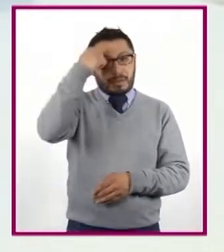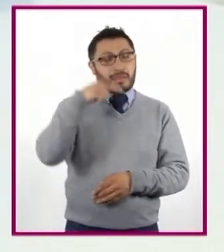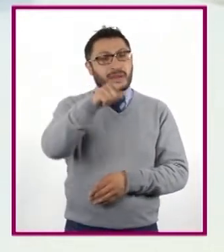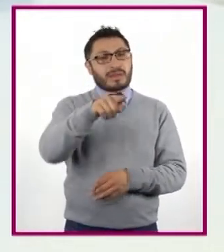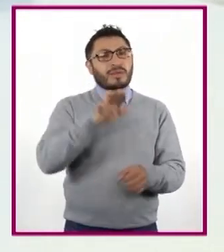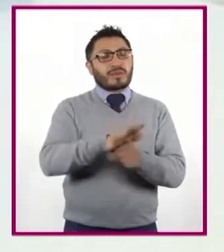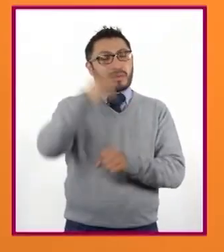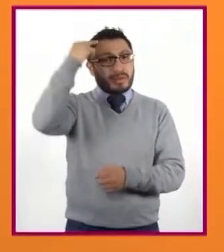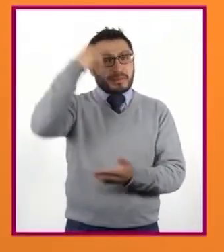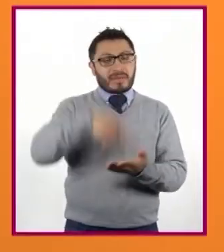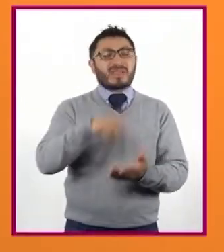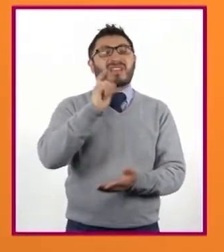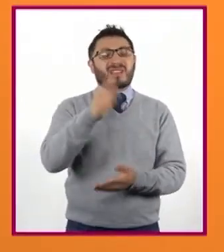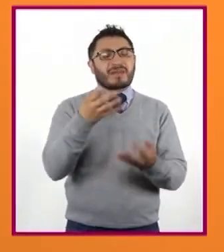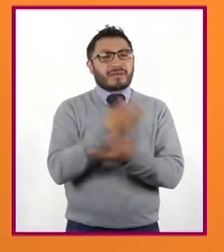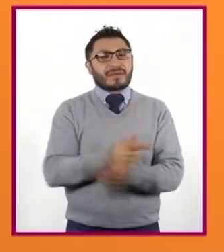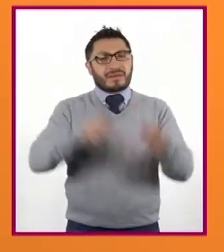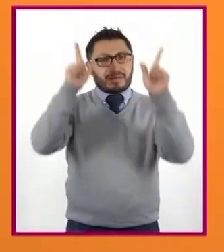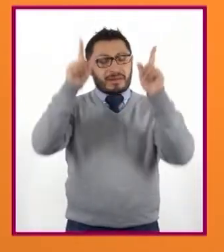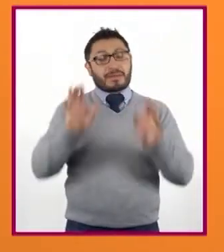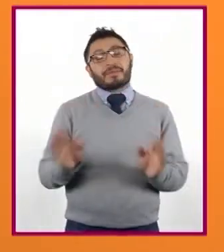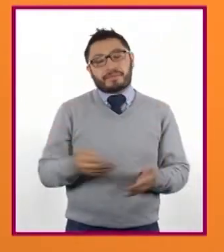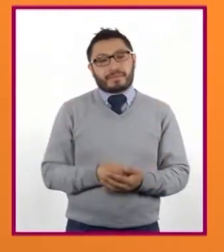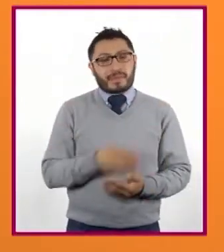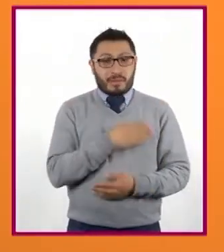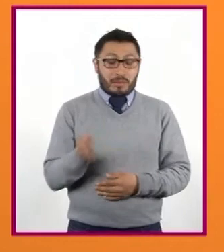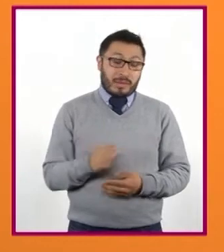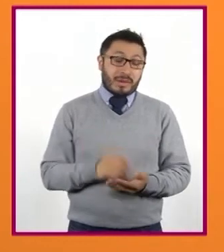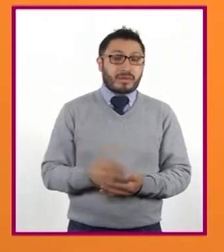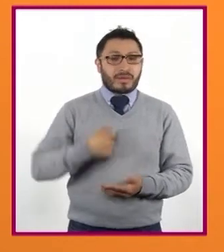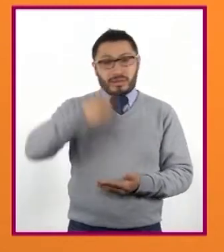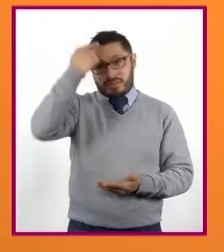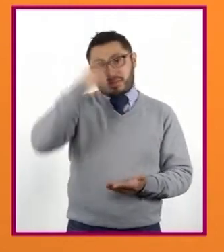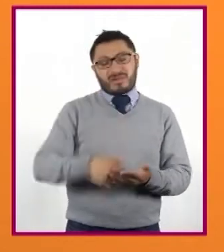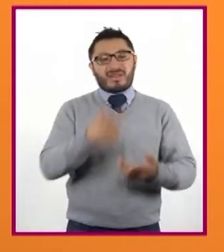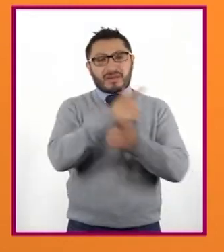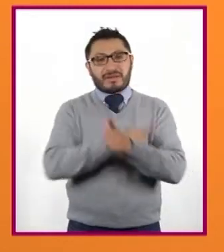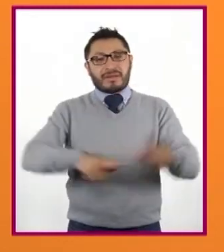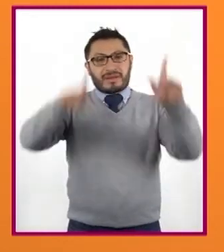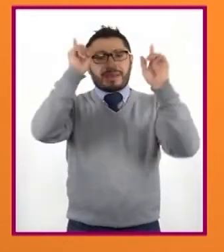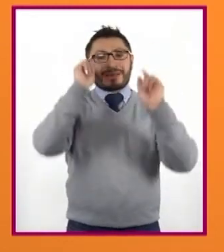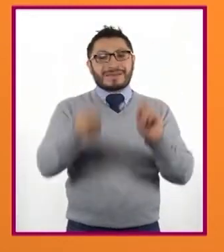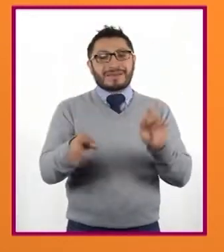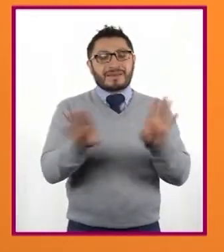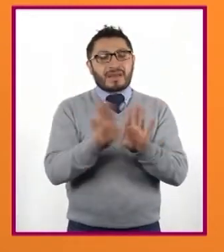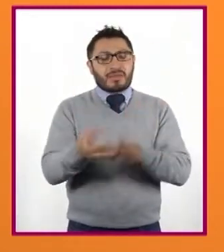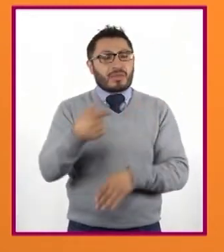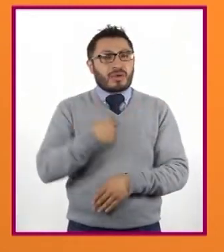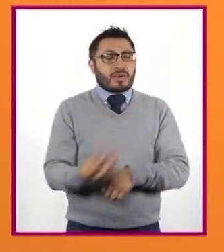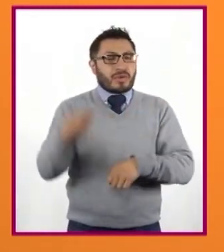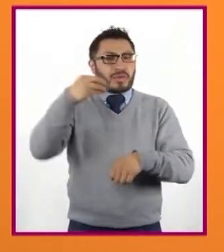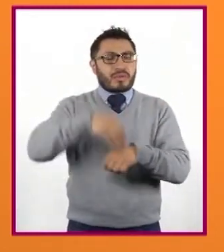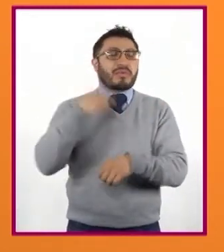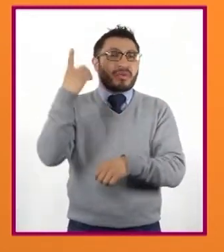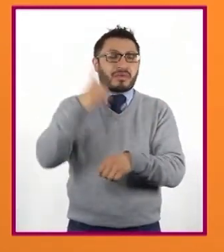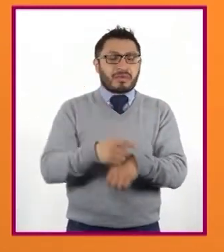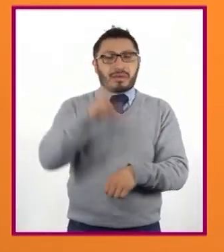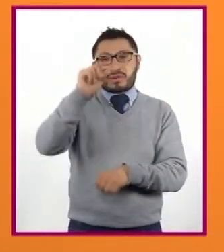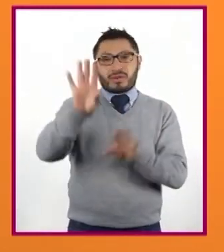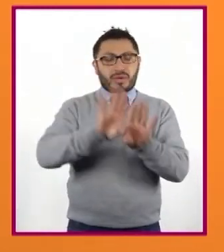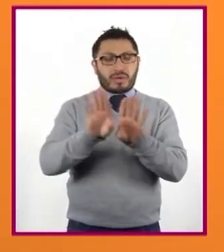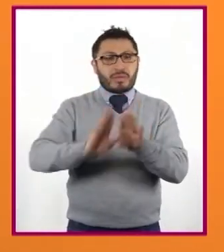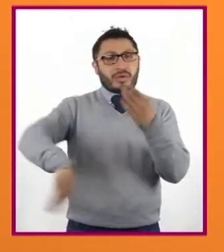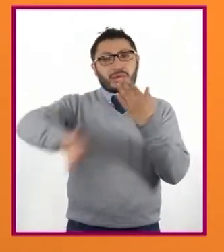libertad? Bueno, para mí la libertad es actuar de acuerdo con mi voluntad, siempre y cuando no me lastime